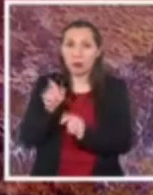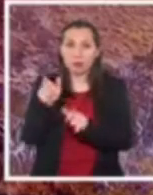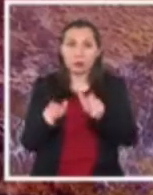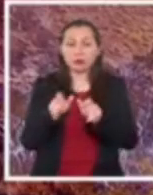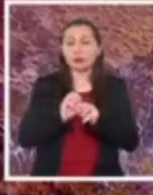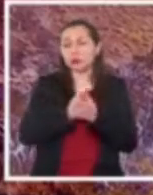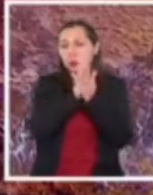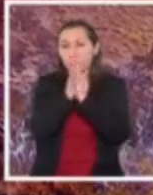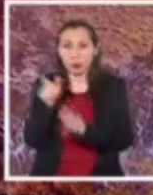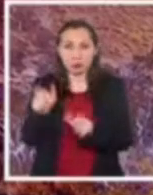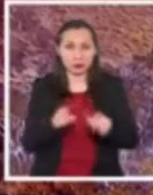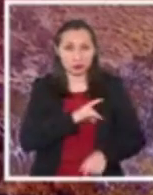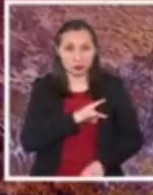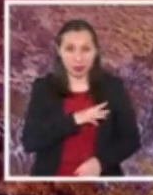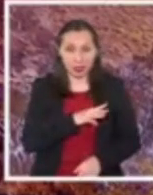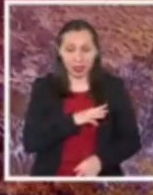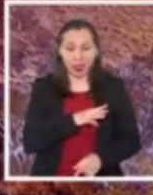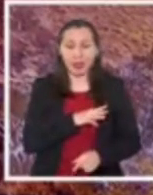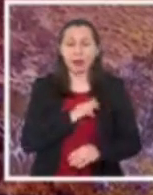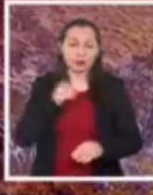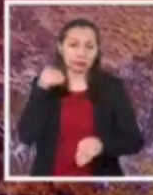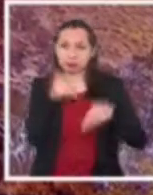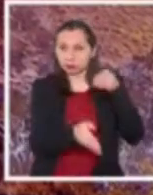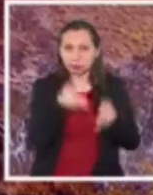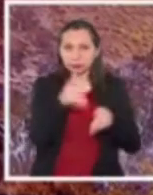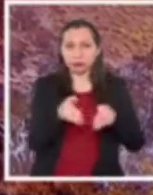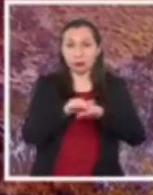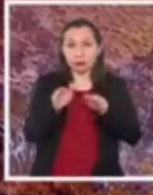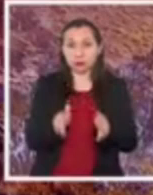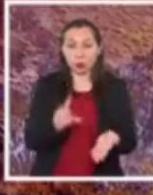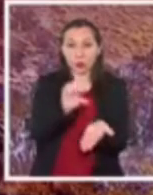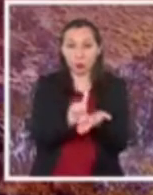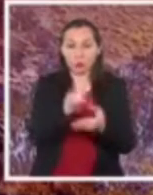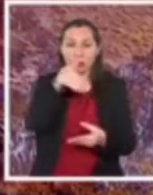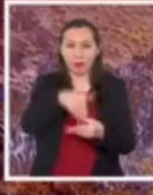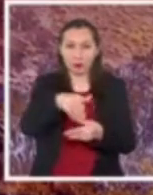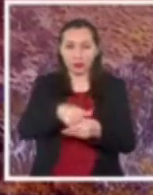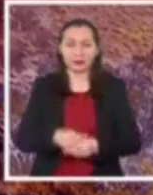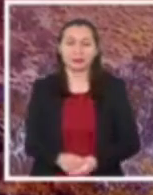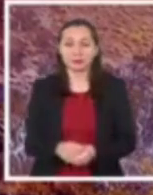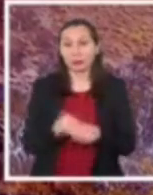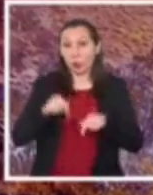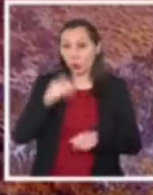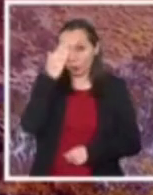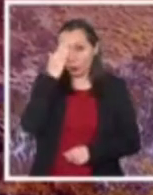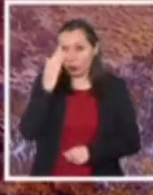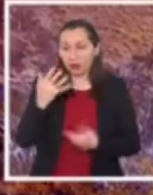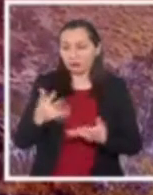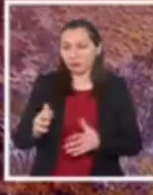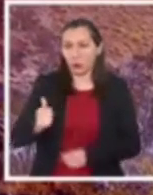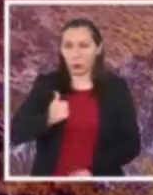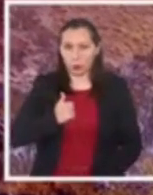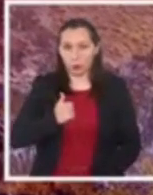nuestros compatriotas y a todos quienes concurrieron a las urnas a votar este día se